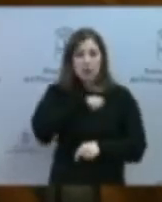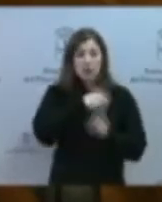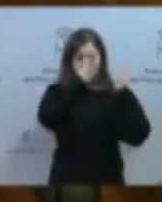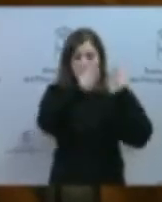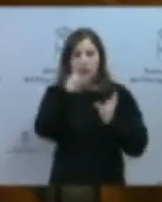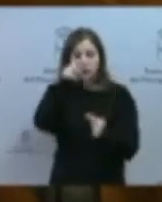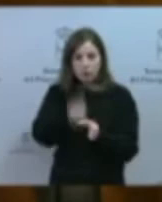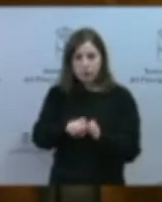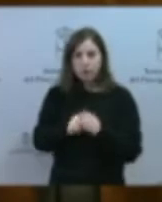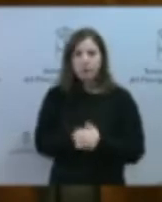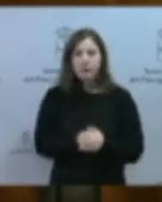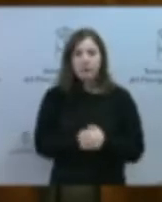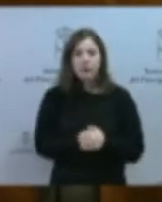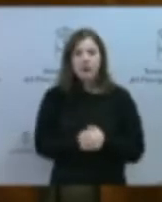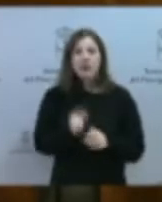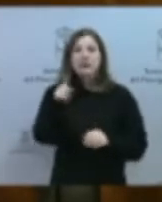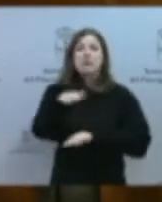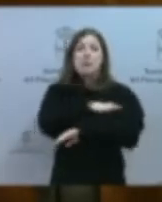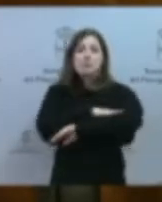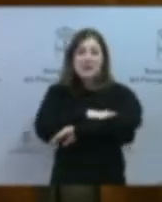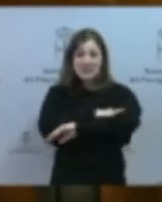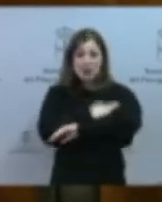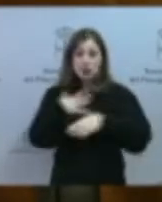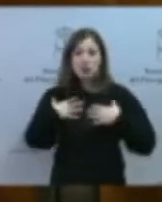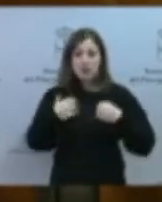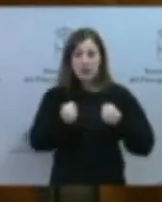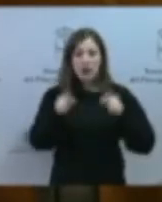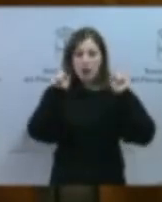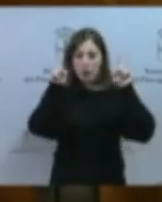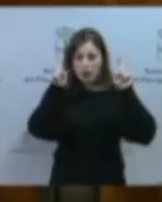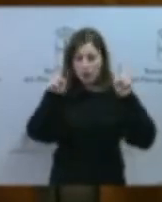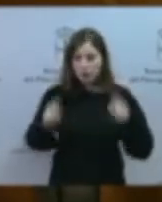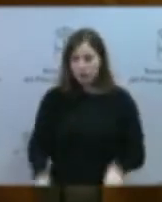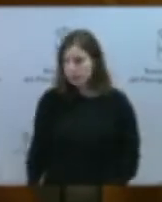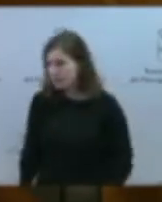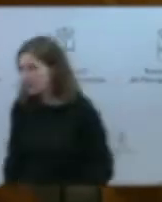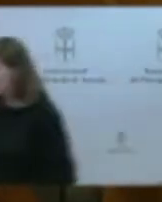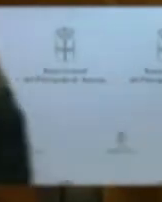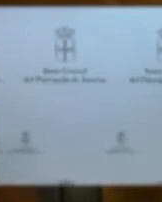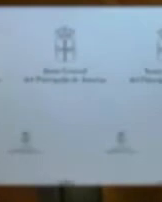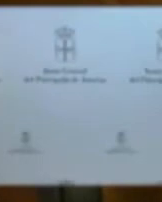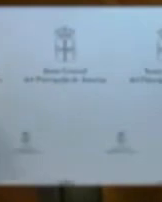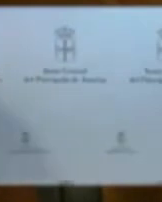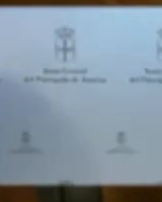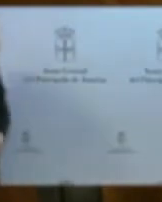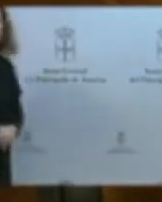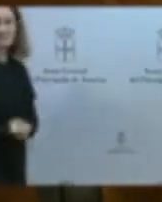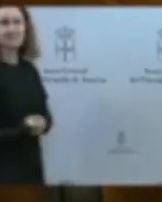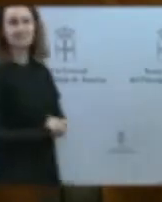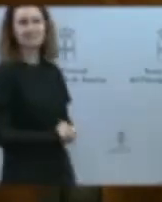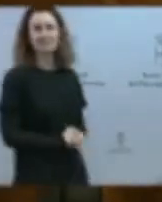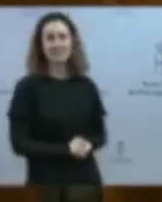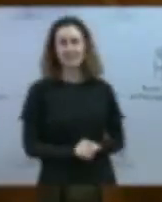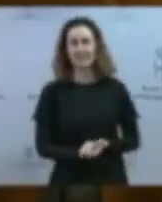de Sanidad y Educación han llegado a un acuerdo de esas medidas. Eso es lo que vamos a mantener para asegurar la seguridad de las aulas, para asegurar la